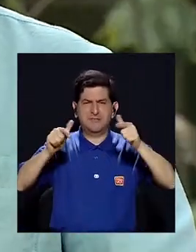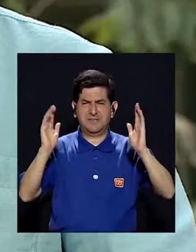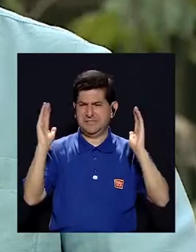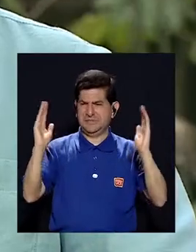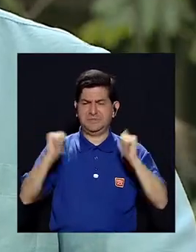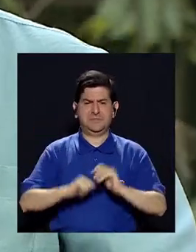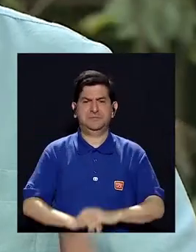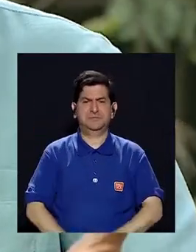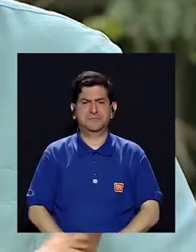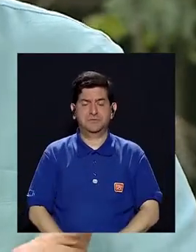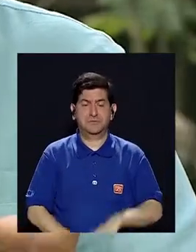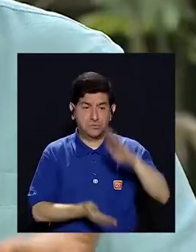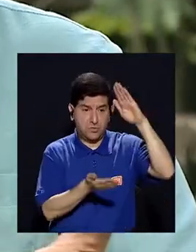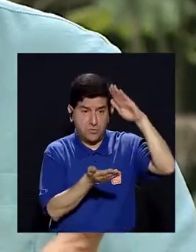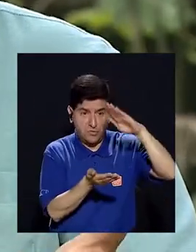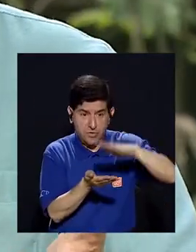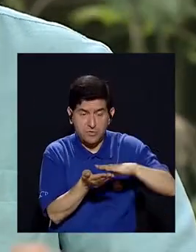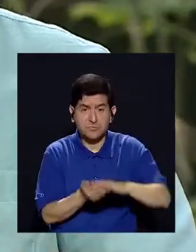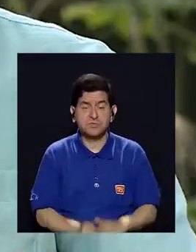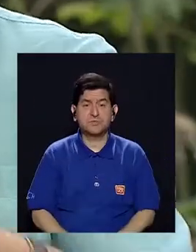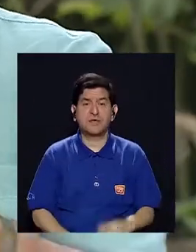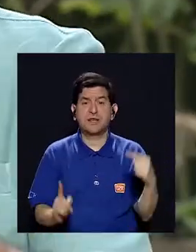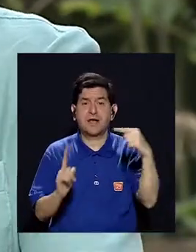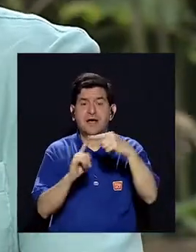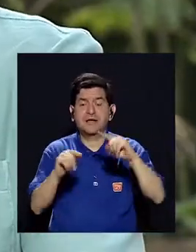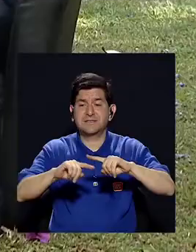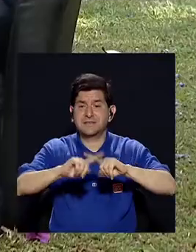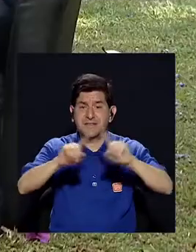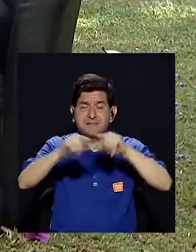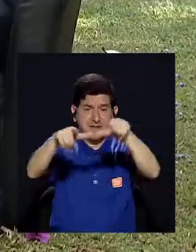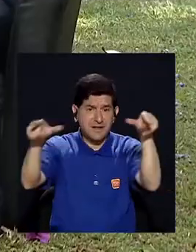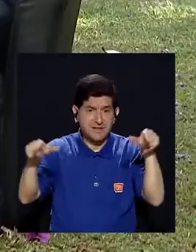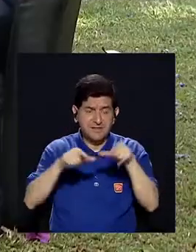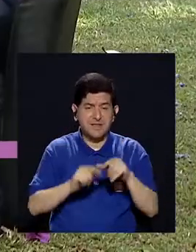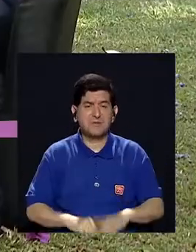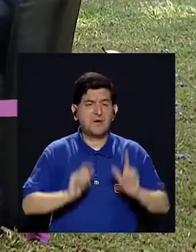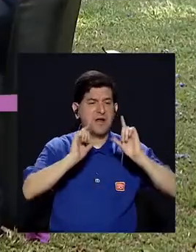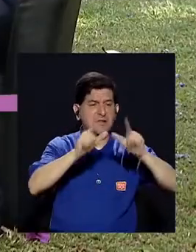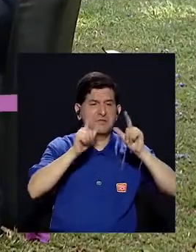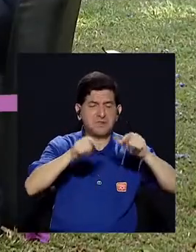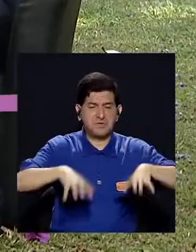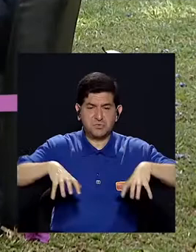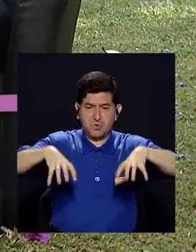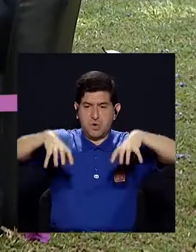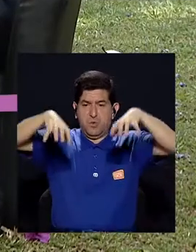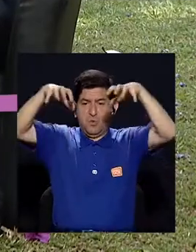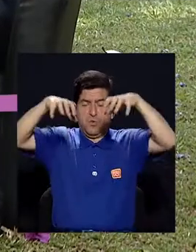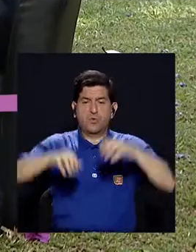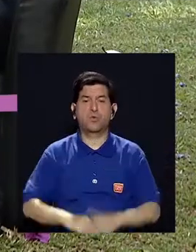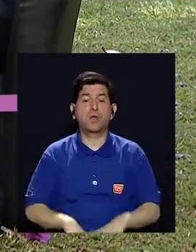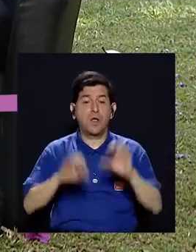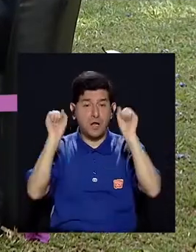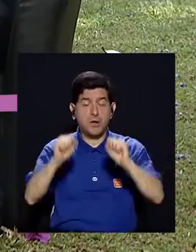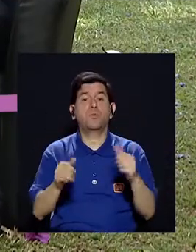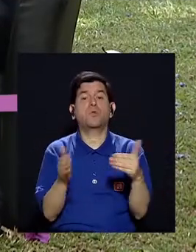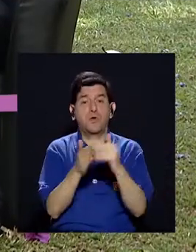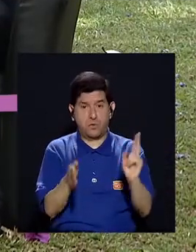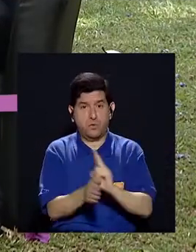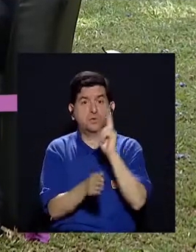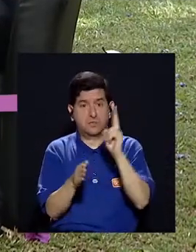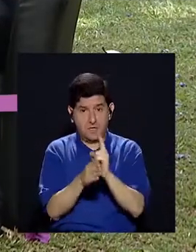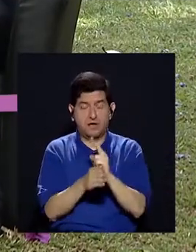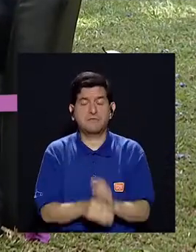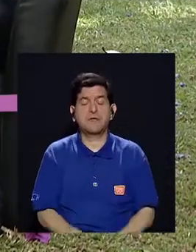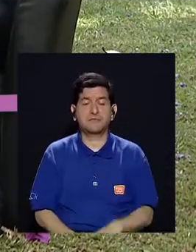sanitarios, reducir la cantidad de residuos que llegan a los botaderos, ¿sí? Y que todo se recuperó y se puso en